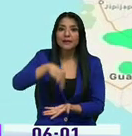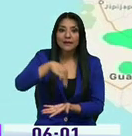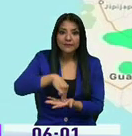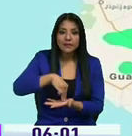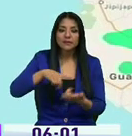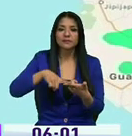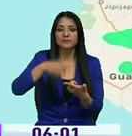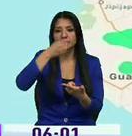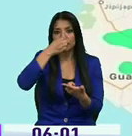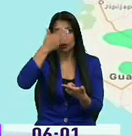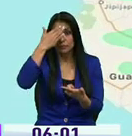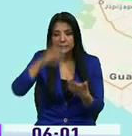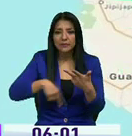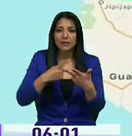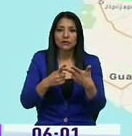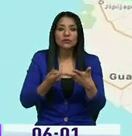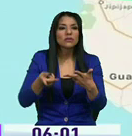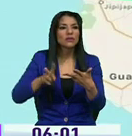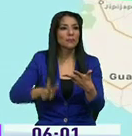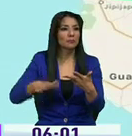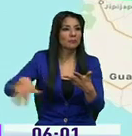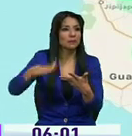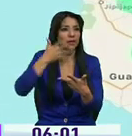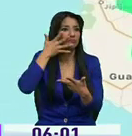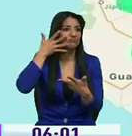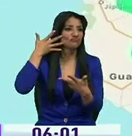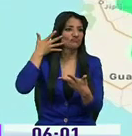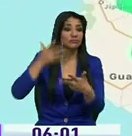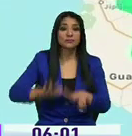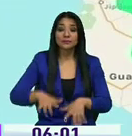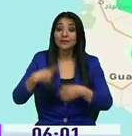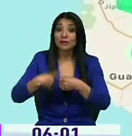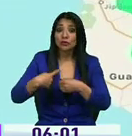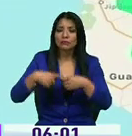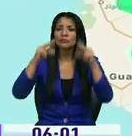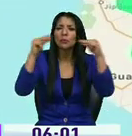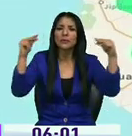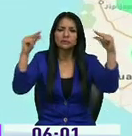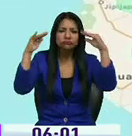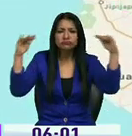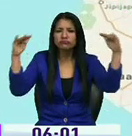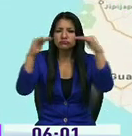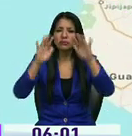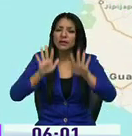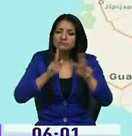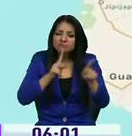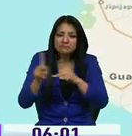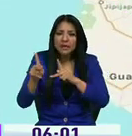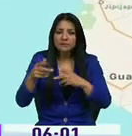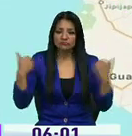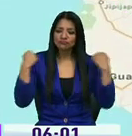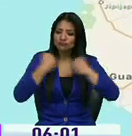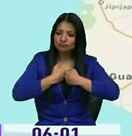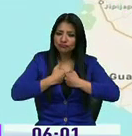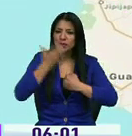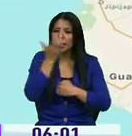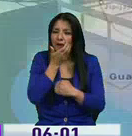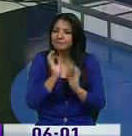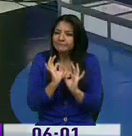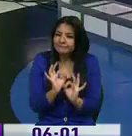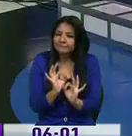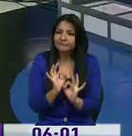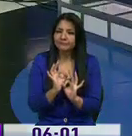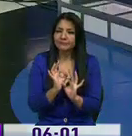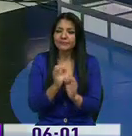santo domingo y también en la región amazónica quitó será durado así que vaya preparando el vestuario adecuado para que